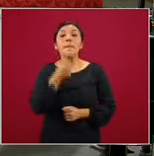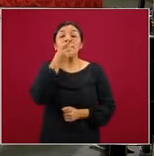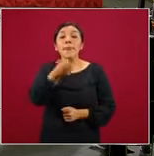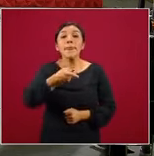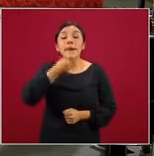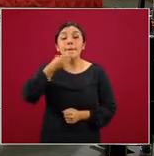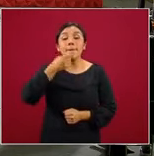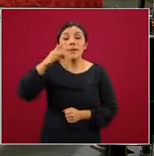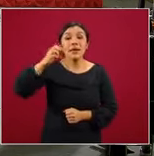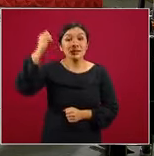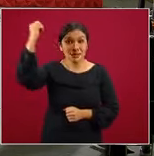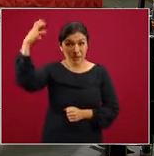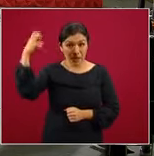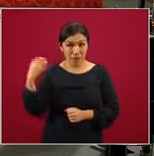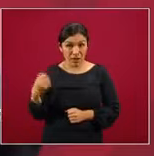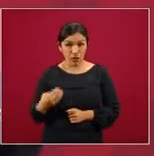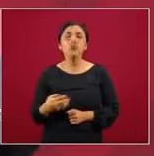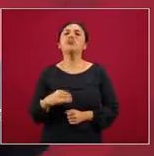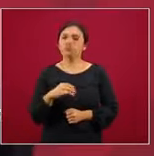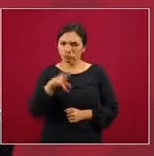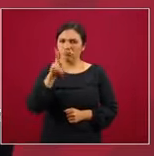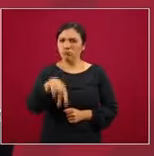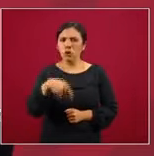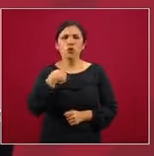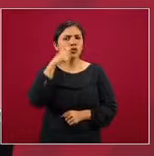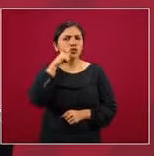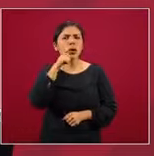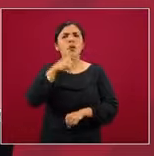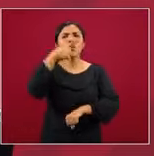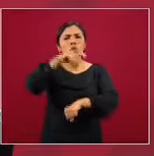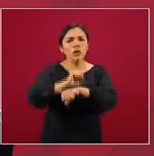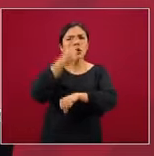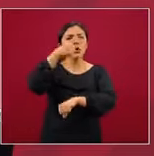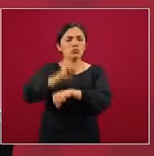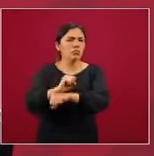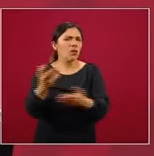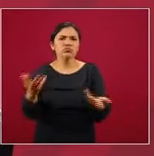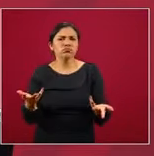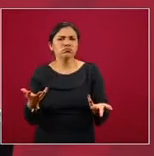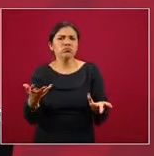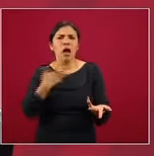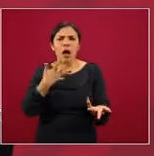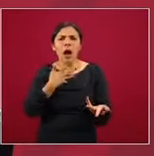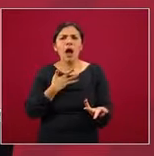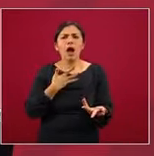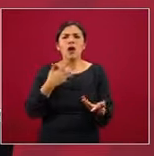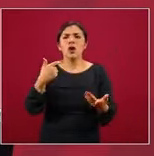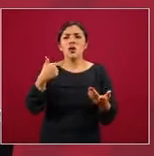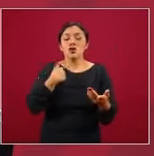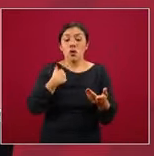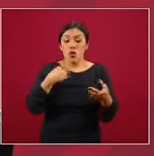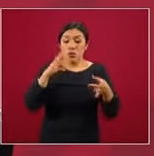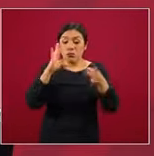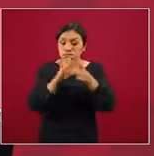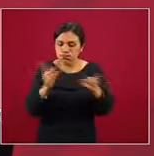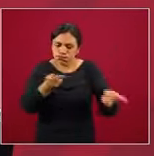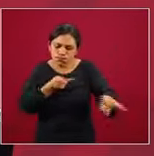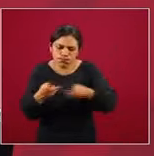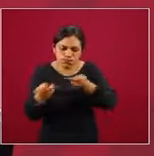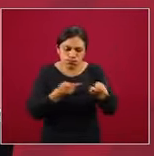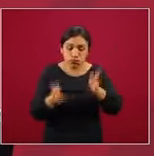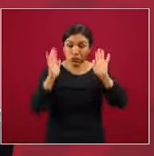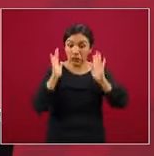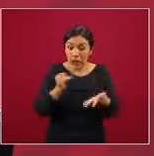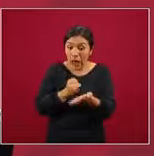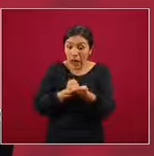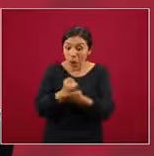semáforo, sí, nosotros producimos el semáforo todas las semanas, es decir, independientemente de que entre en operación semanal